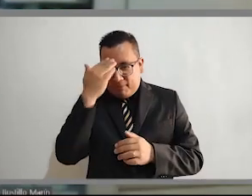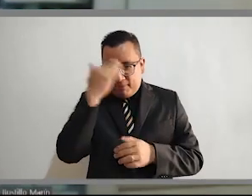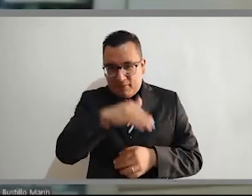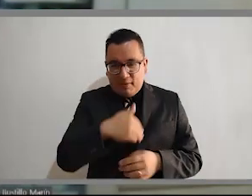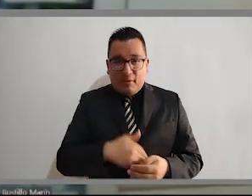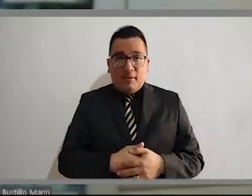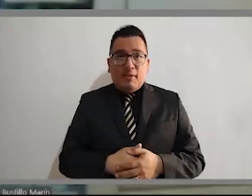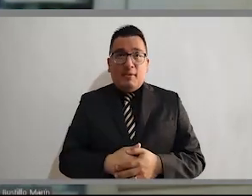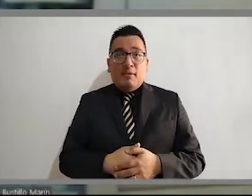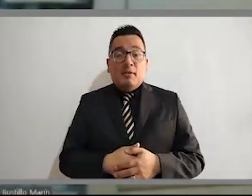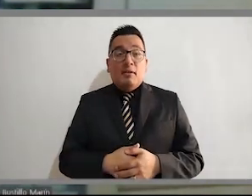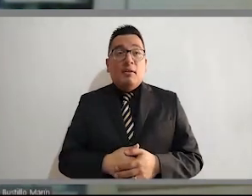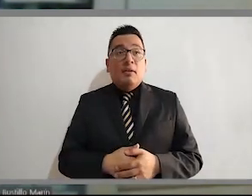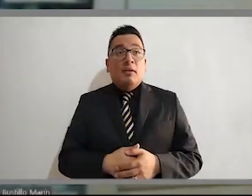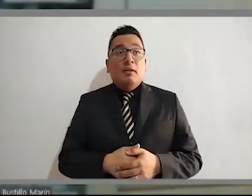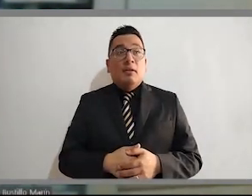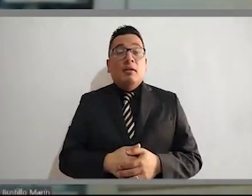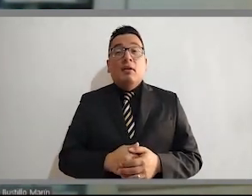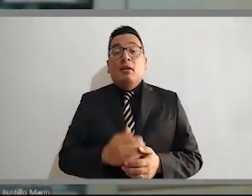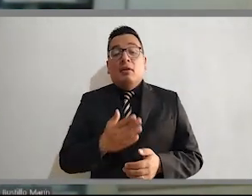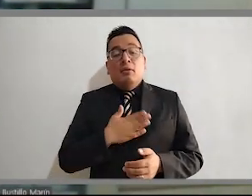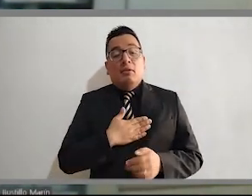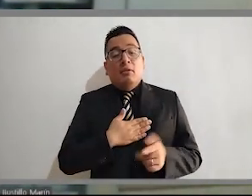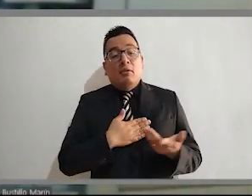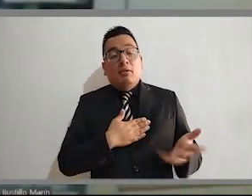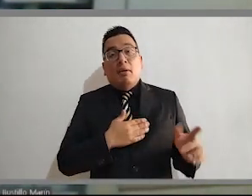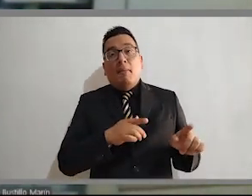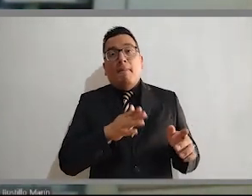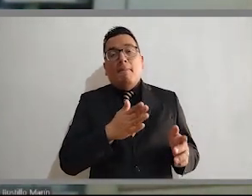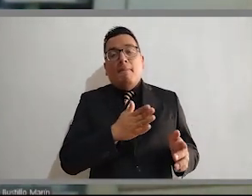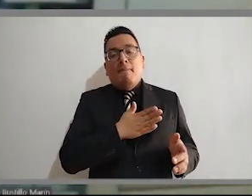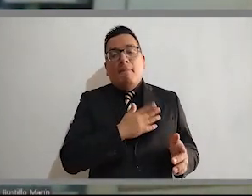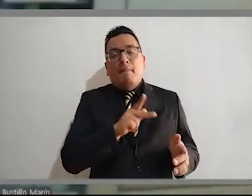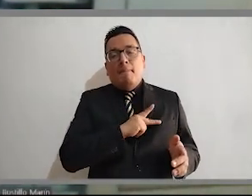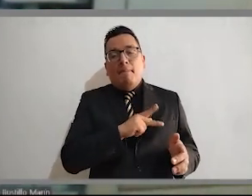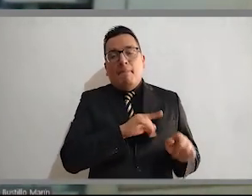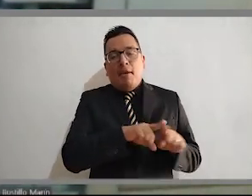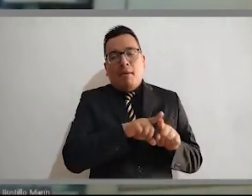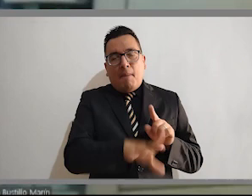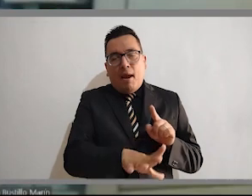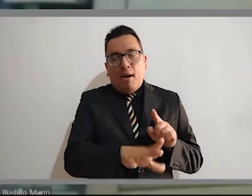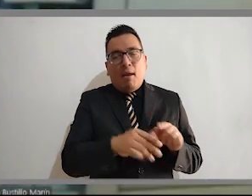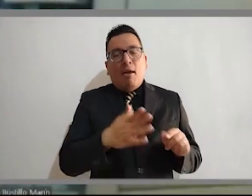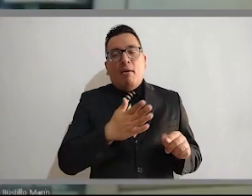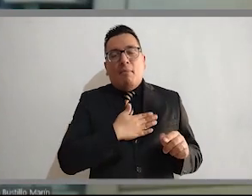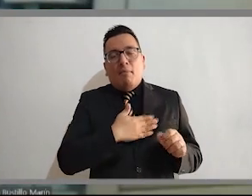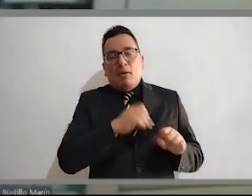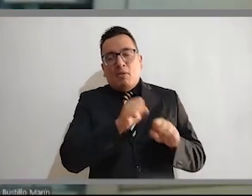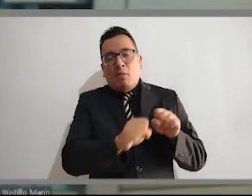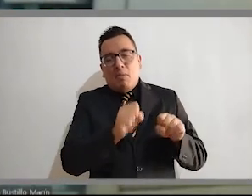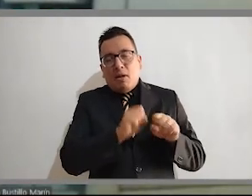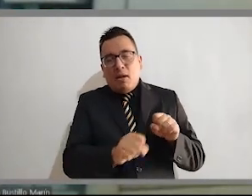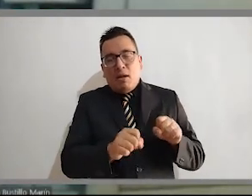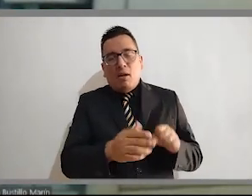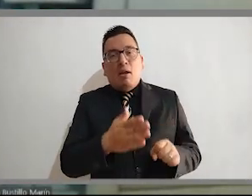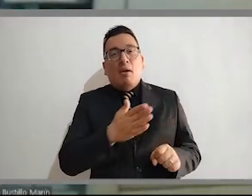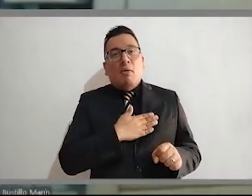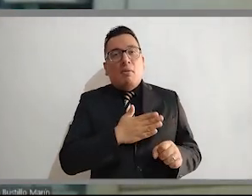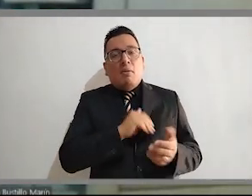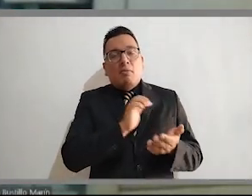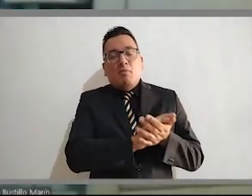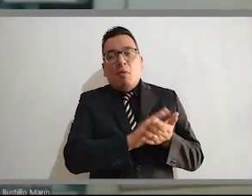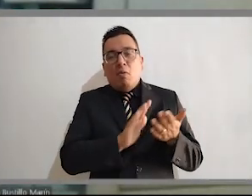sabemos, ¿no? Pues voy a poner a mi hermana, a mi tía, a mi sobrina, a mi mamá, a